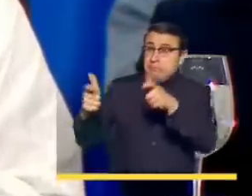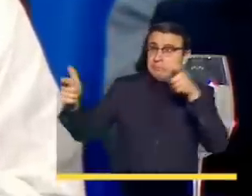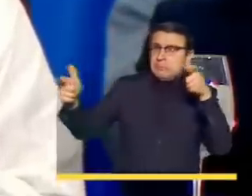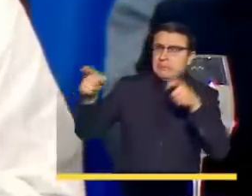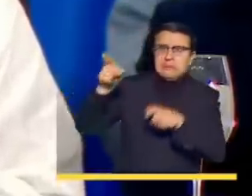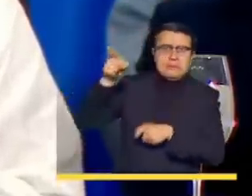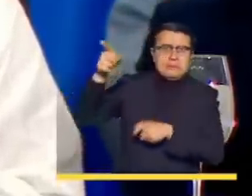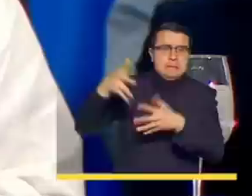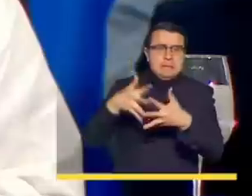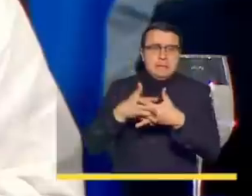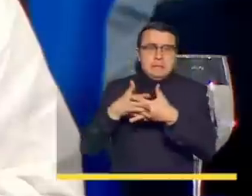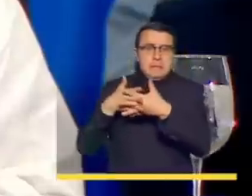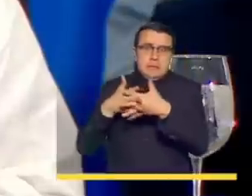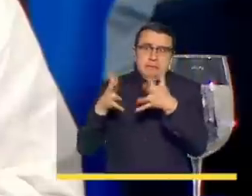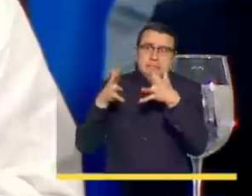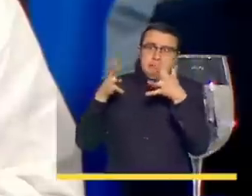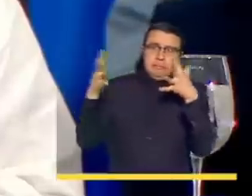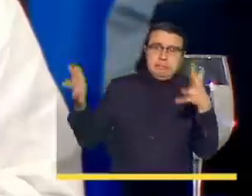cuantitativo.